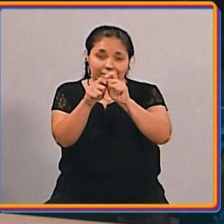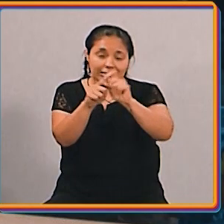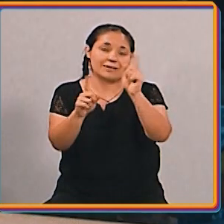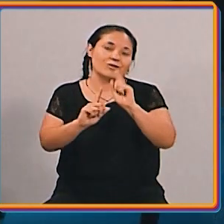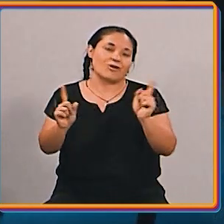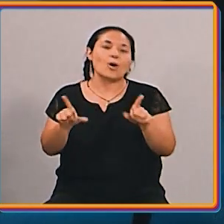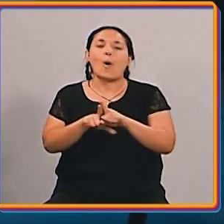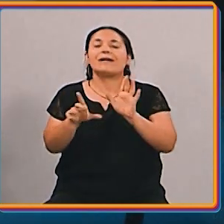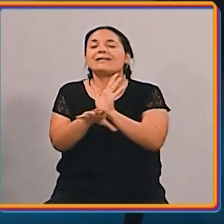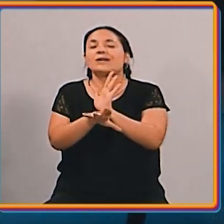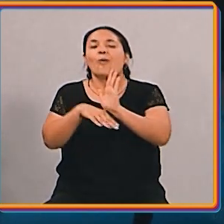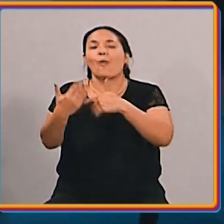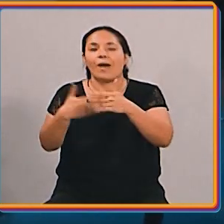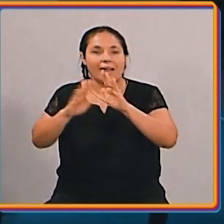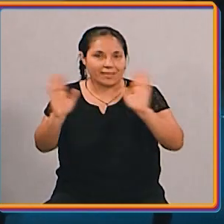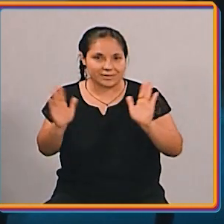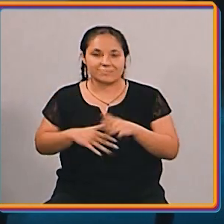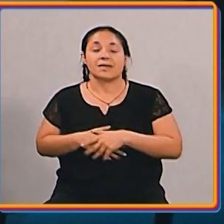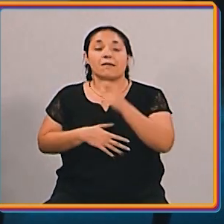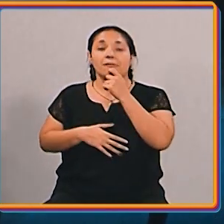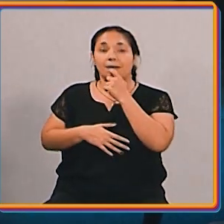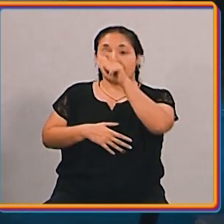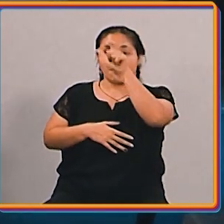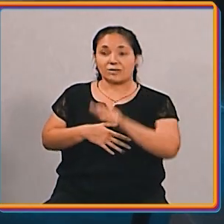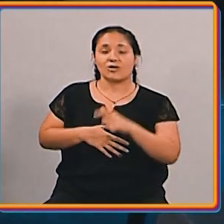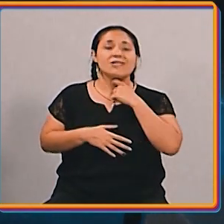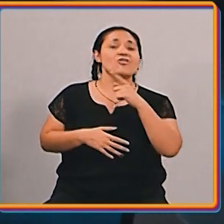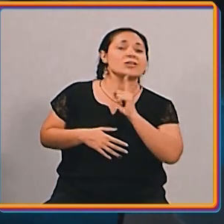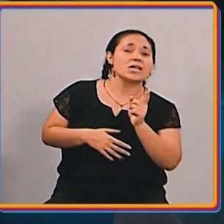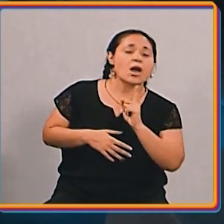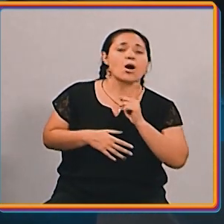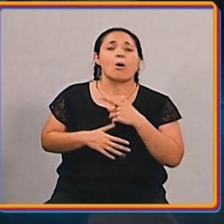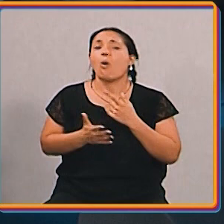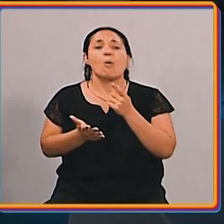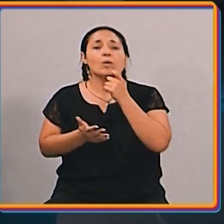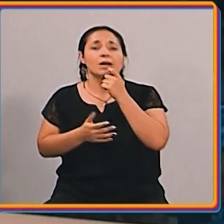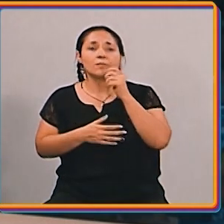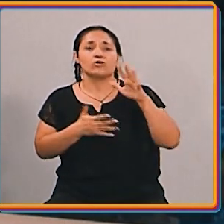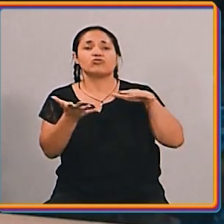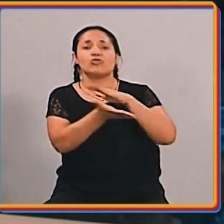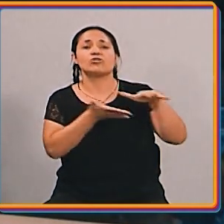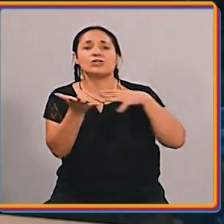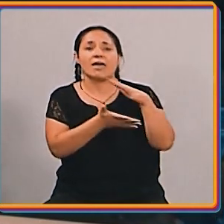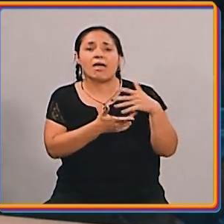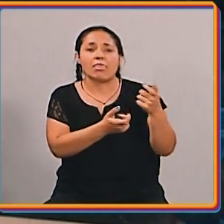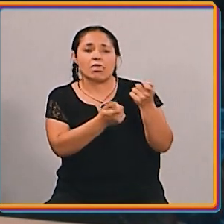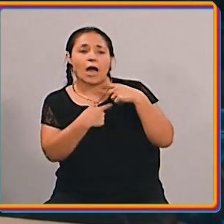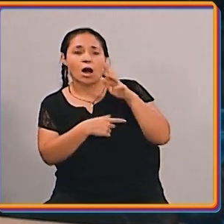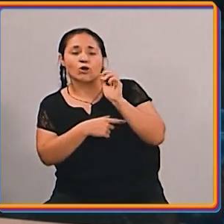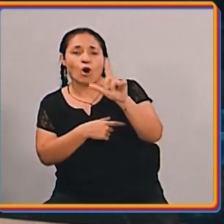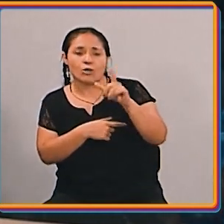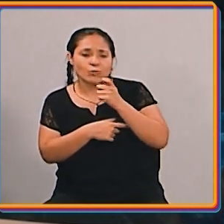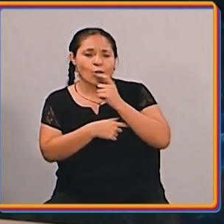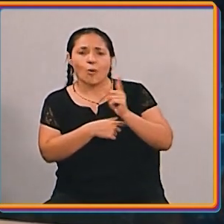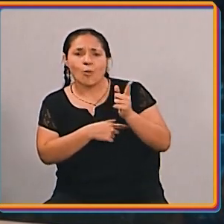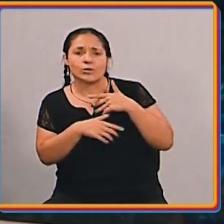podemos jugar. ¿Cuáles son las consecuencias para quienes no quieren o no pueden cumplir el rol que la sociedad